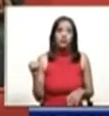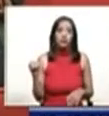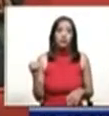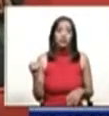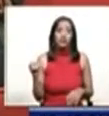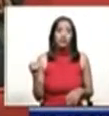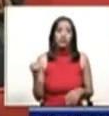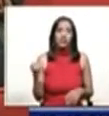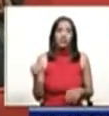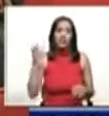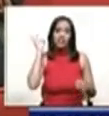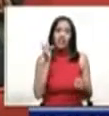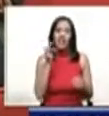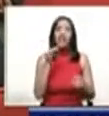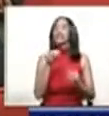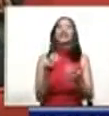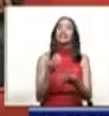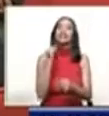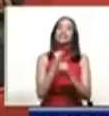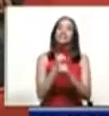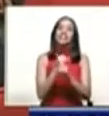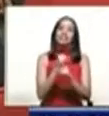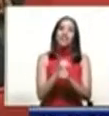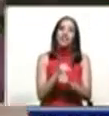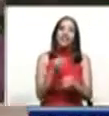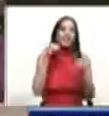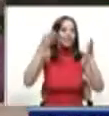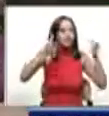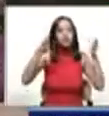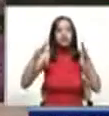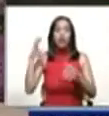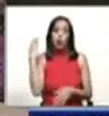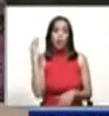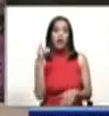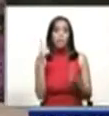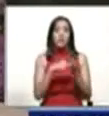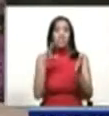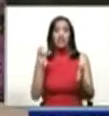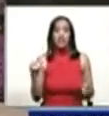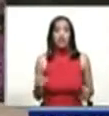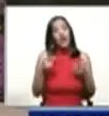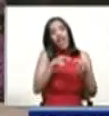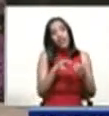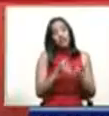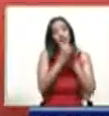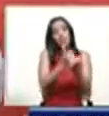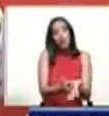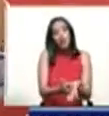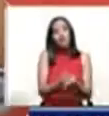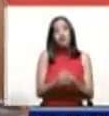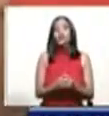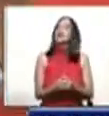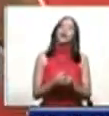influencers en redes sociales. Están dando unos talleres en este momento en Colombia. Hay 1.500. En esto también está colaborando la compañía de